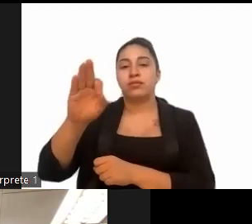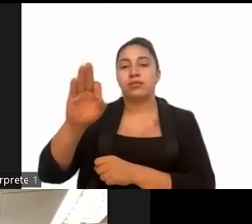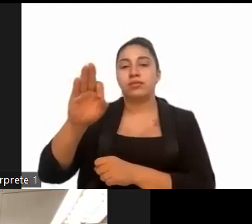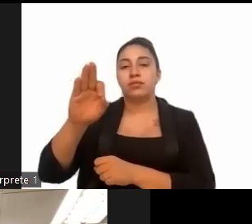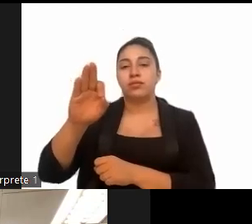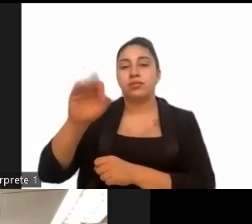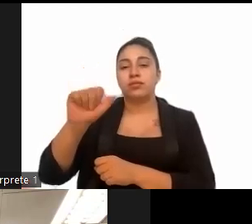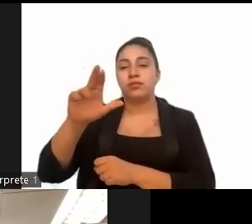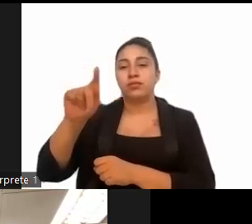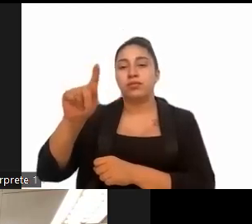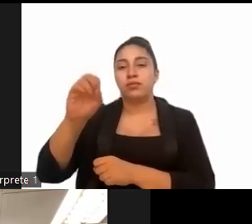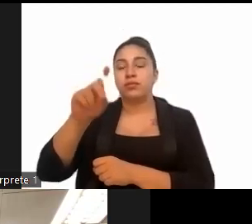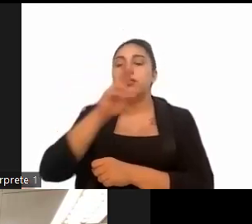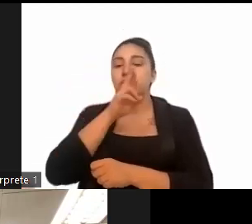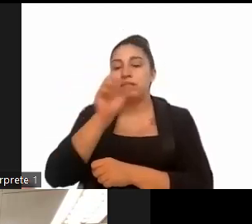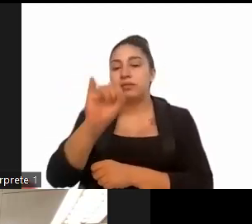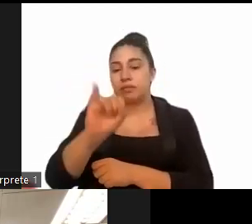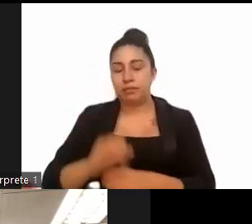Positivo.